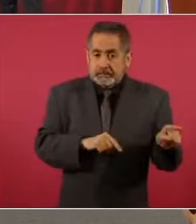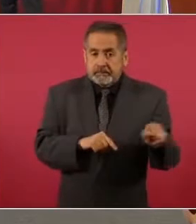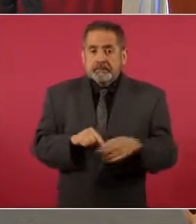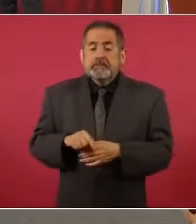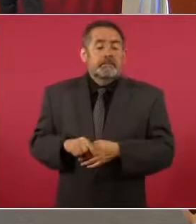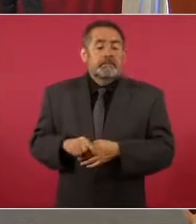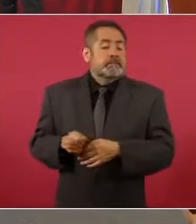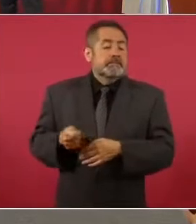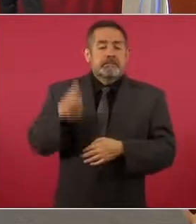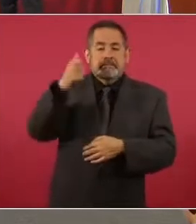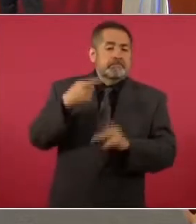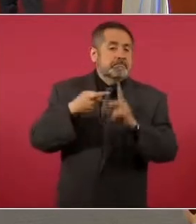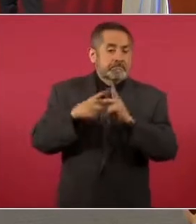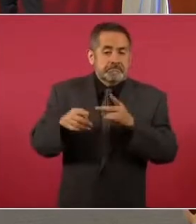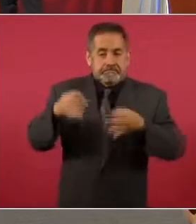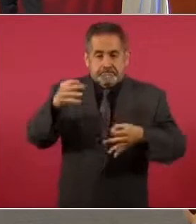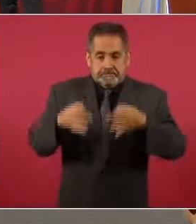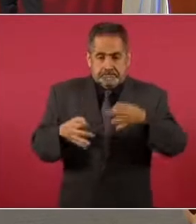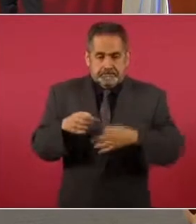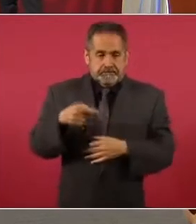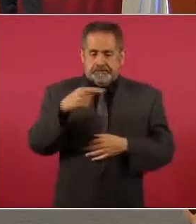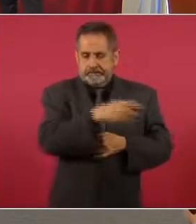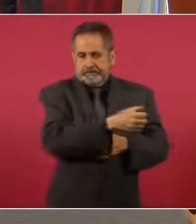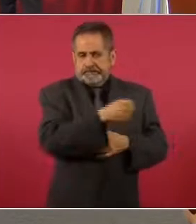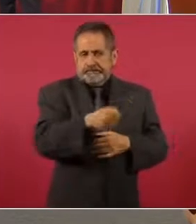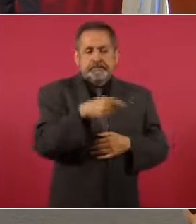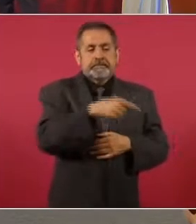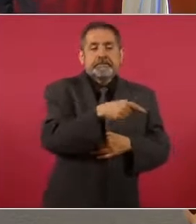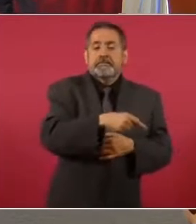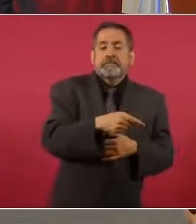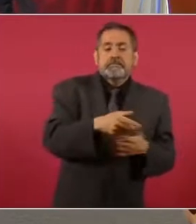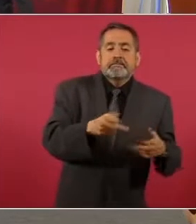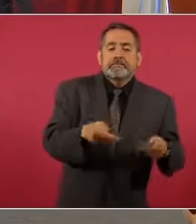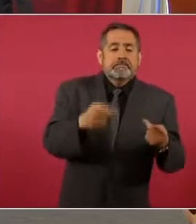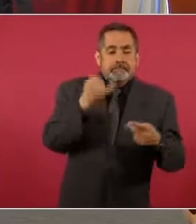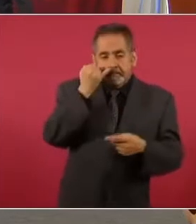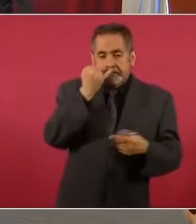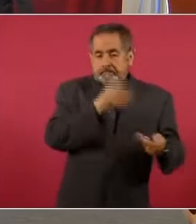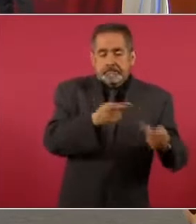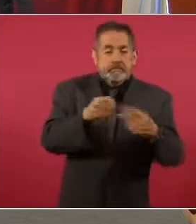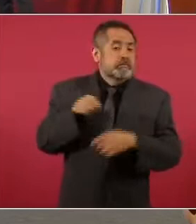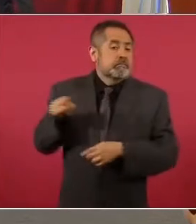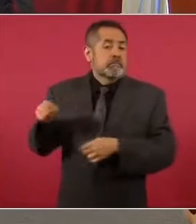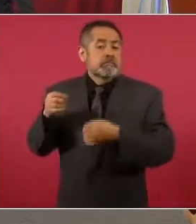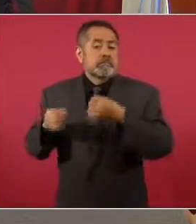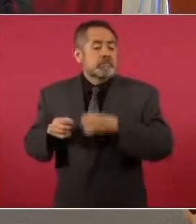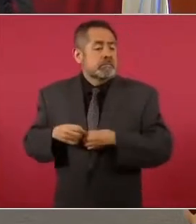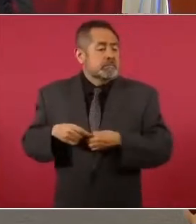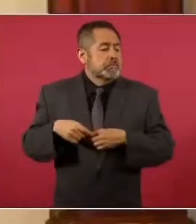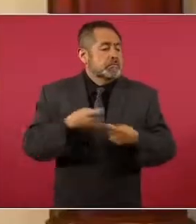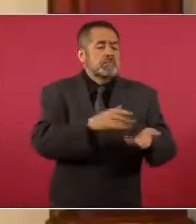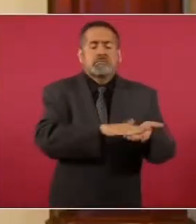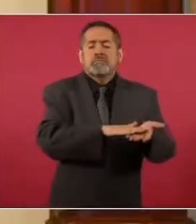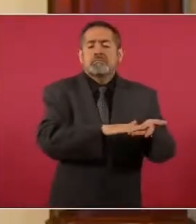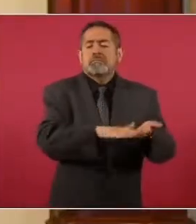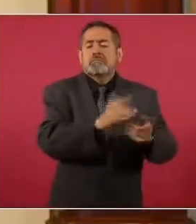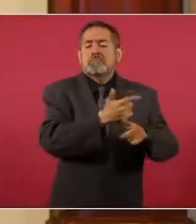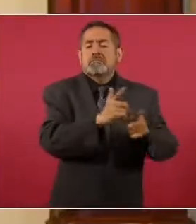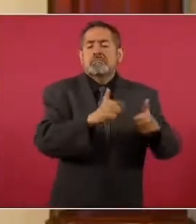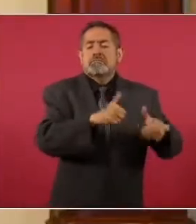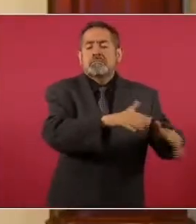en un primer proceso por venta y distribución de cocaína, fue absuelta por diferentes